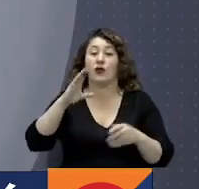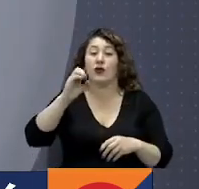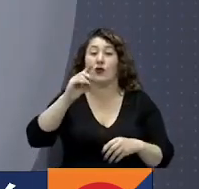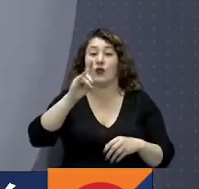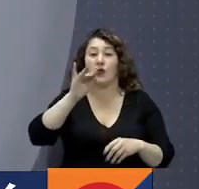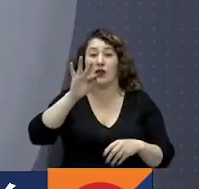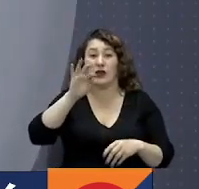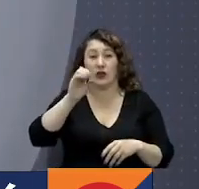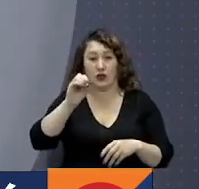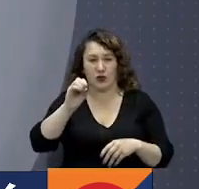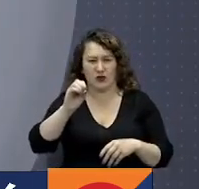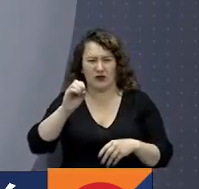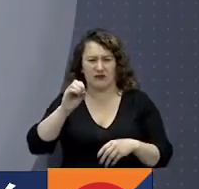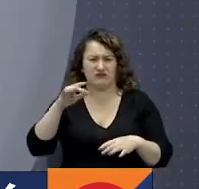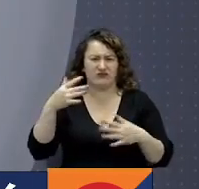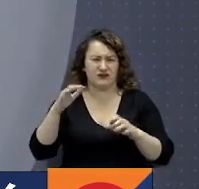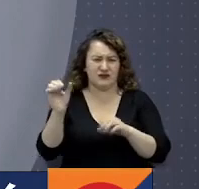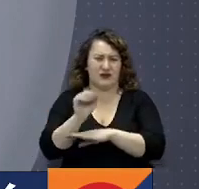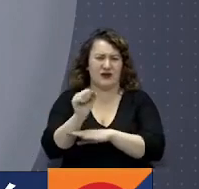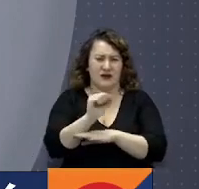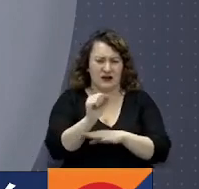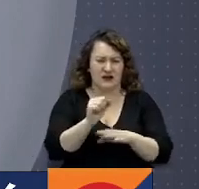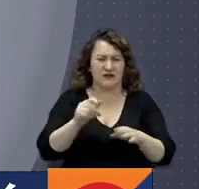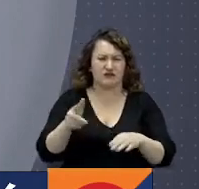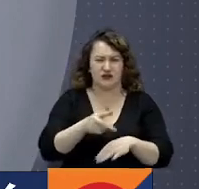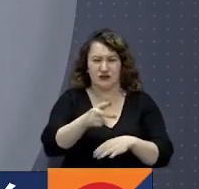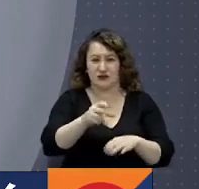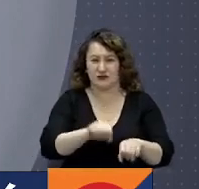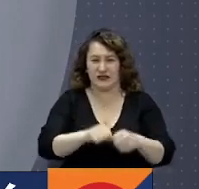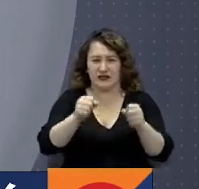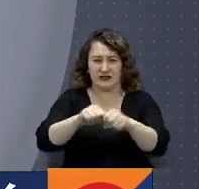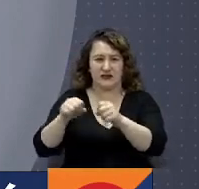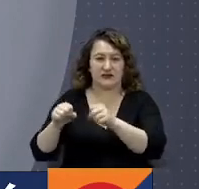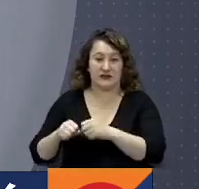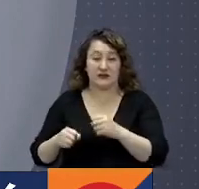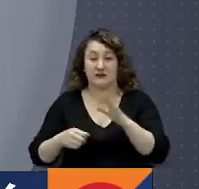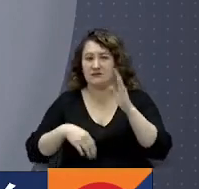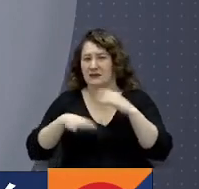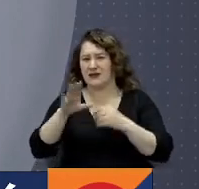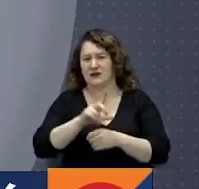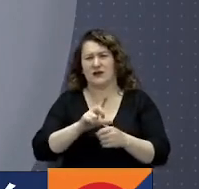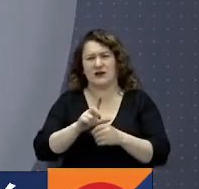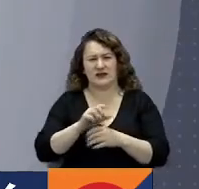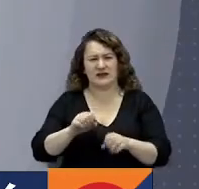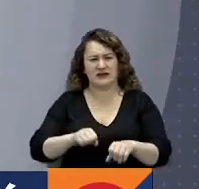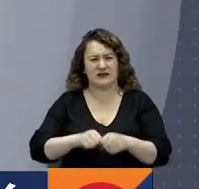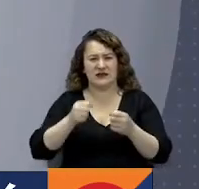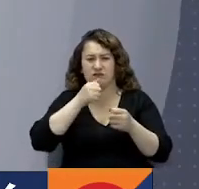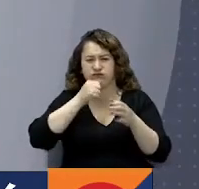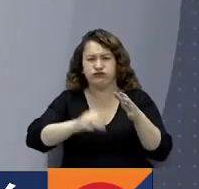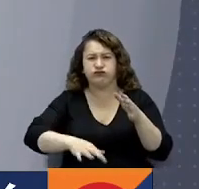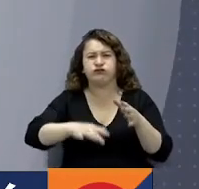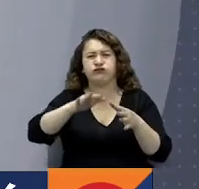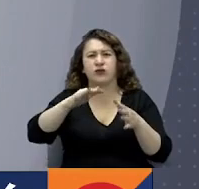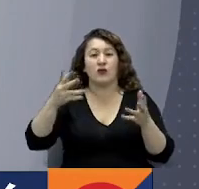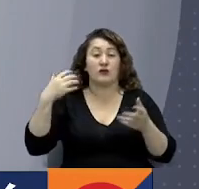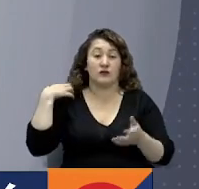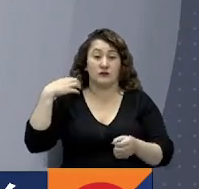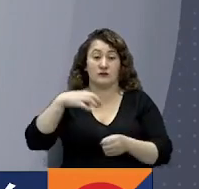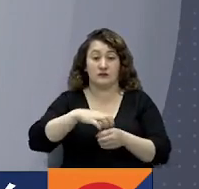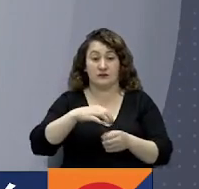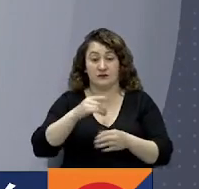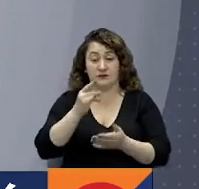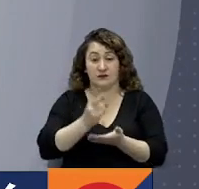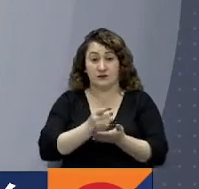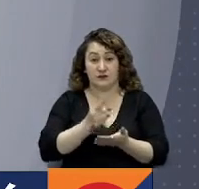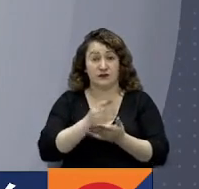Calera, varios vehículos quedaron averiados. Según el IDIGER, las localidades en donde más se han registrado inundaciones son Ciudad Bolívar, Usme, Bosa, San